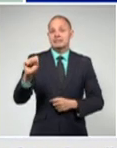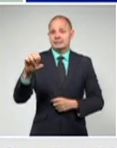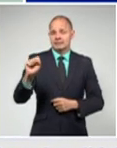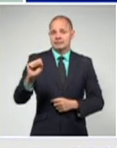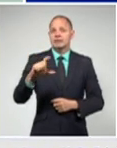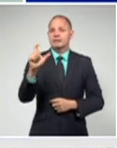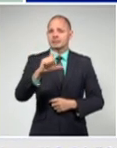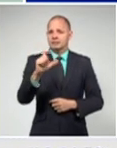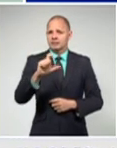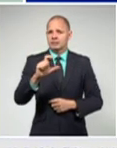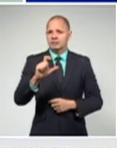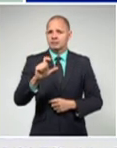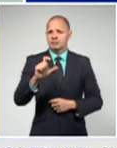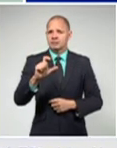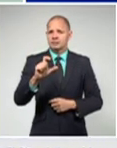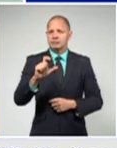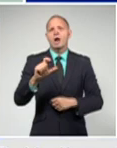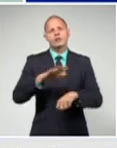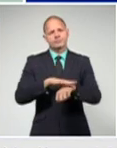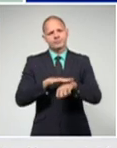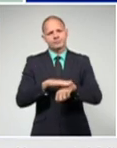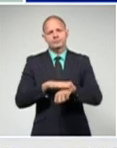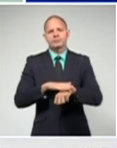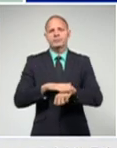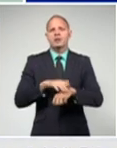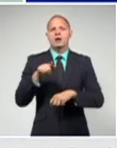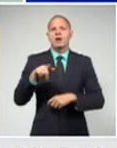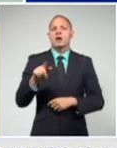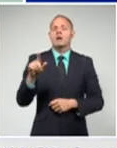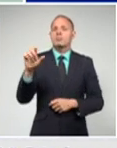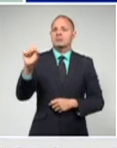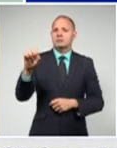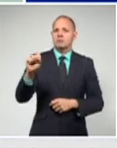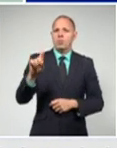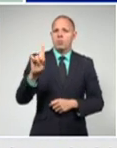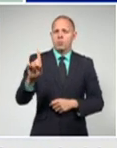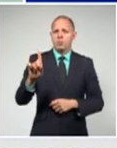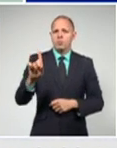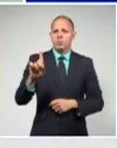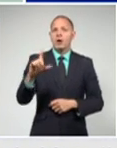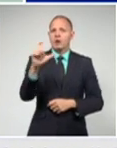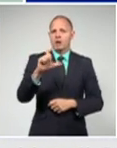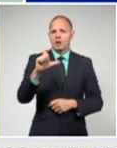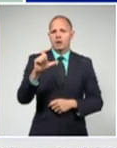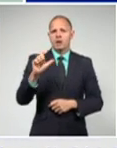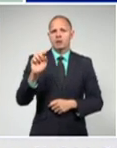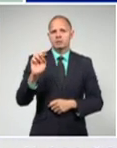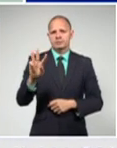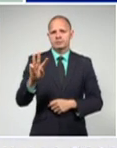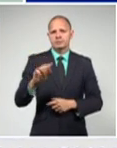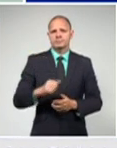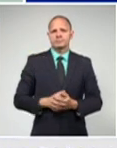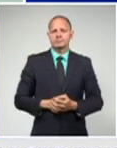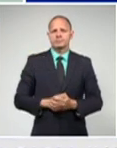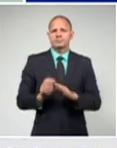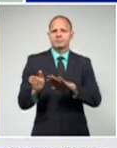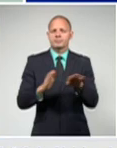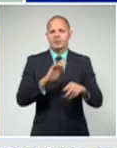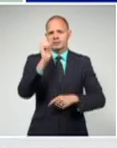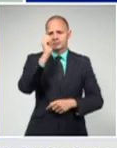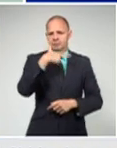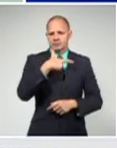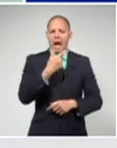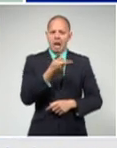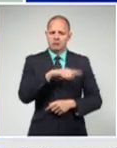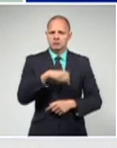con 3, y La Sierpe, un caso autóctono en el día de ayer. Ciego de Ávila confirma 10